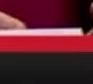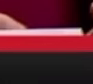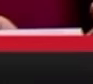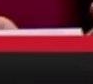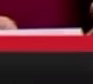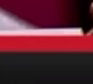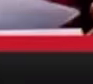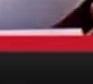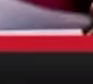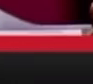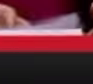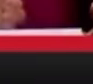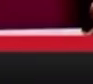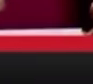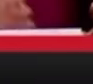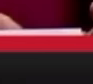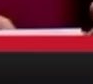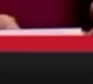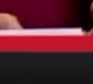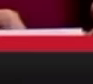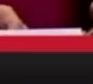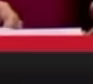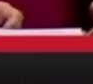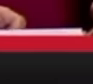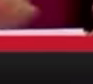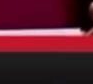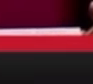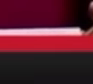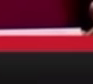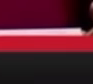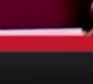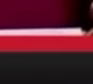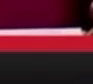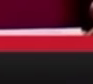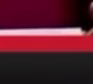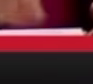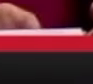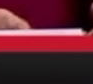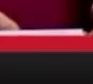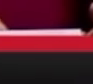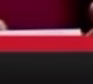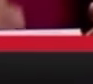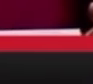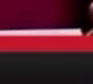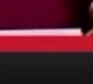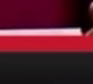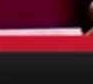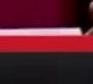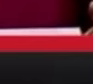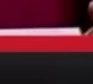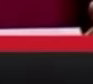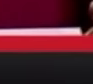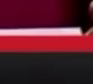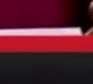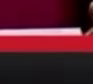mayor pago de parte de los usuarios del peaje. Por otro lado, respecto a lo mencionado